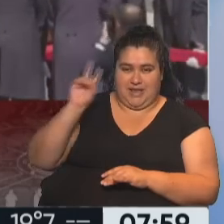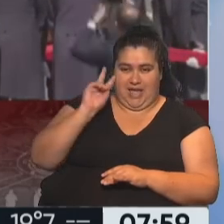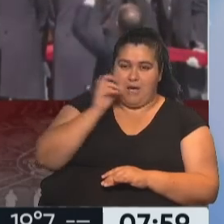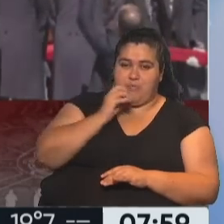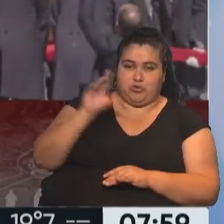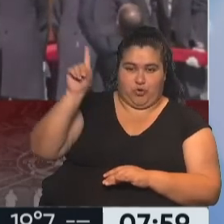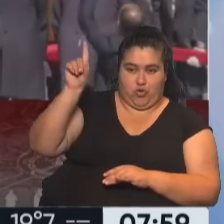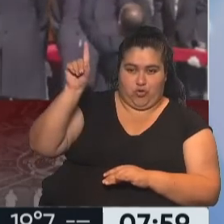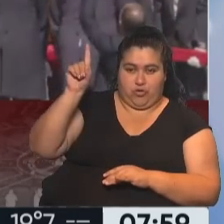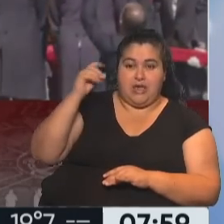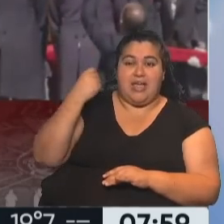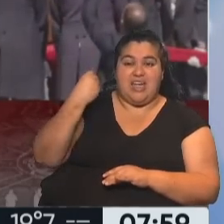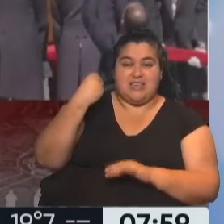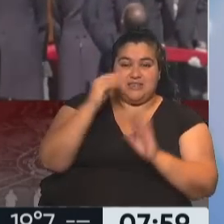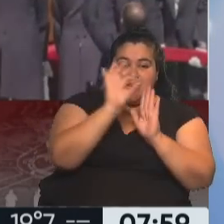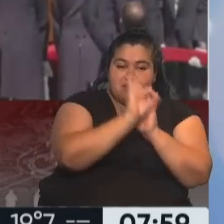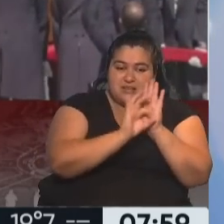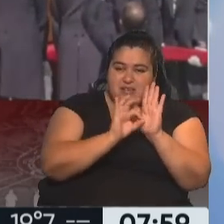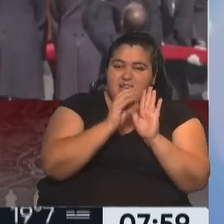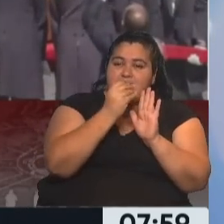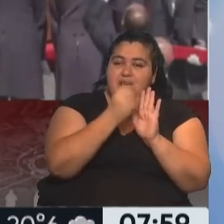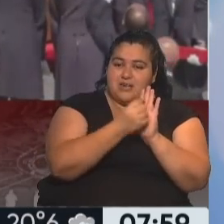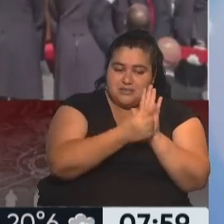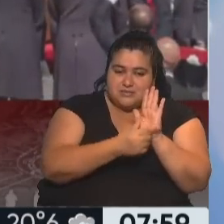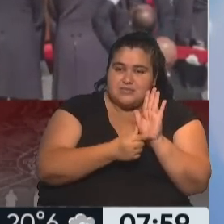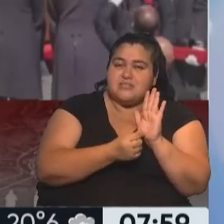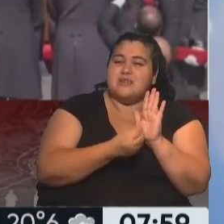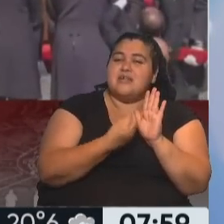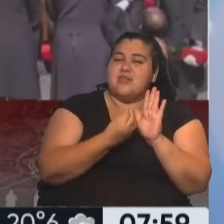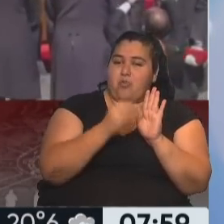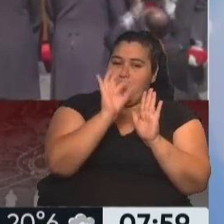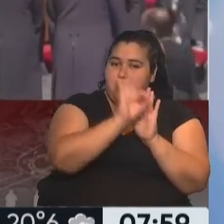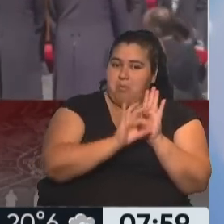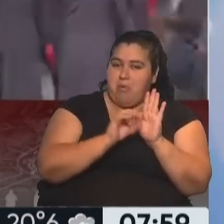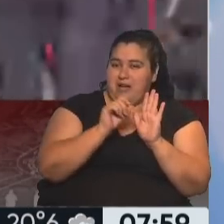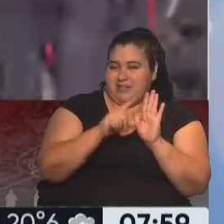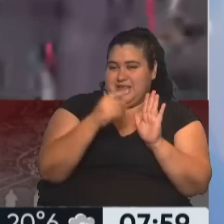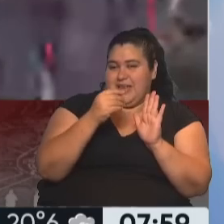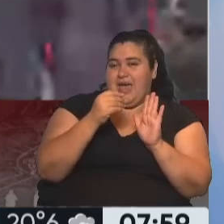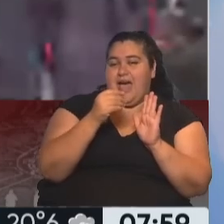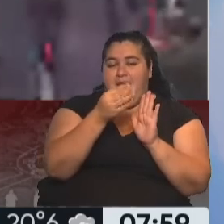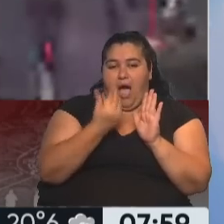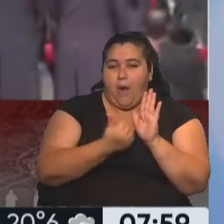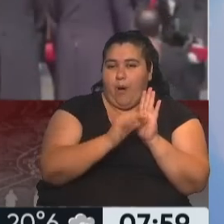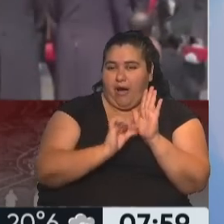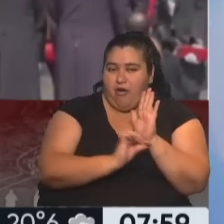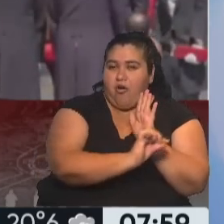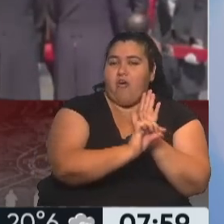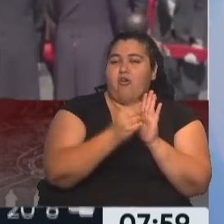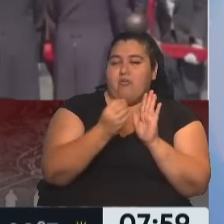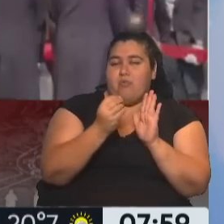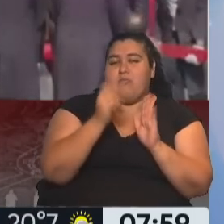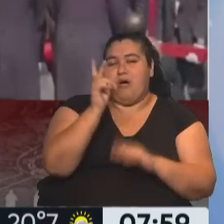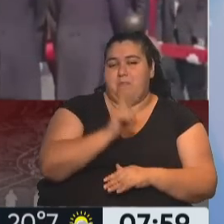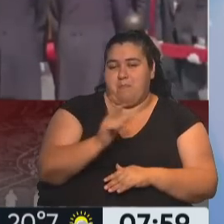mejor. Y ven que son los 3 símbolos. El de arriba, el central, es el símbolo de los jesuitas, ¿no? Bien. Y abajo la leyenda del lema del